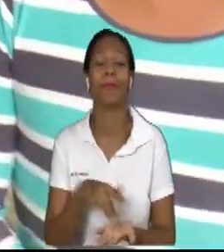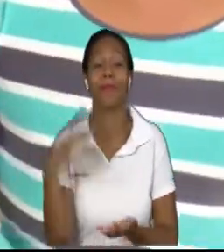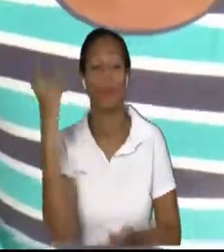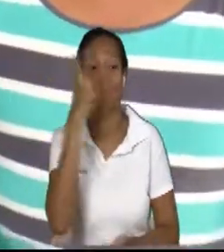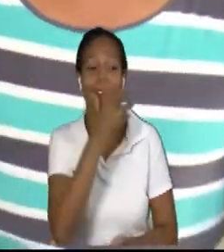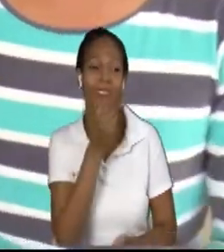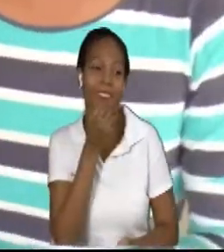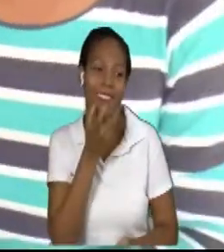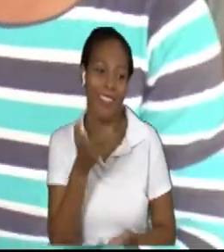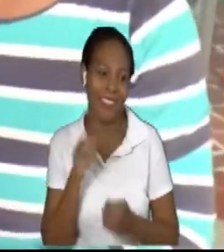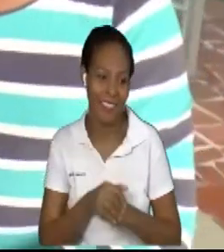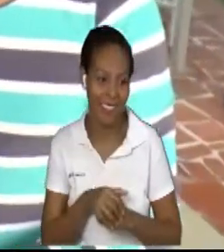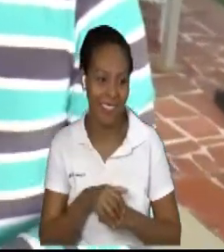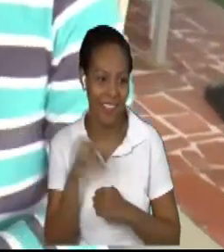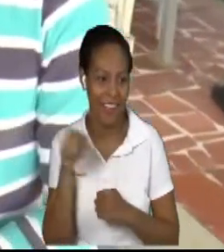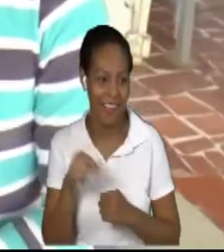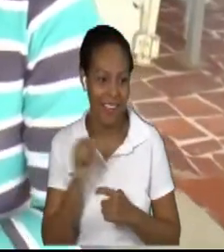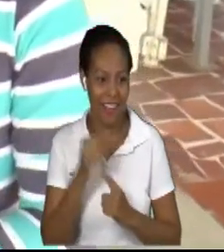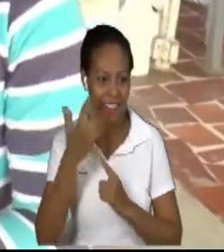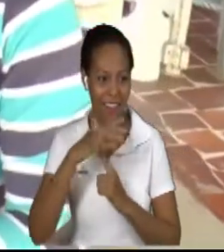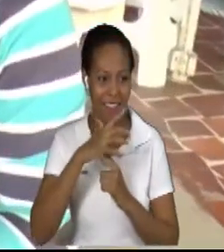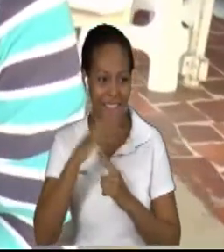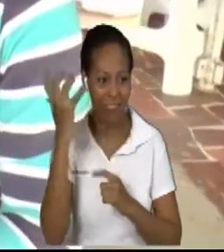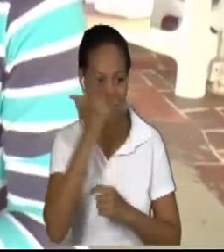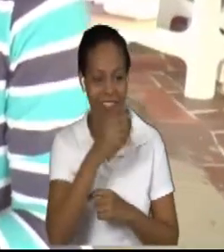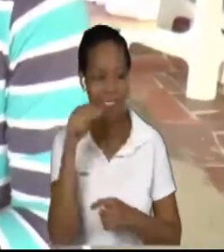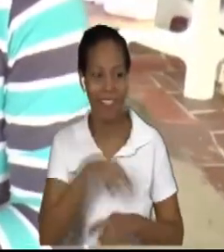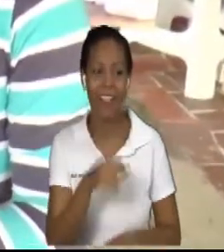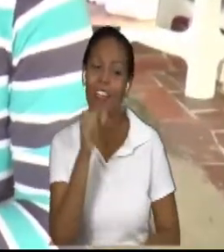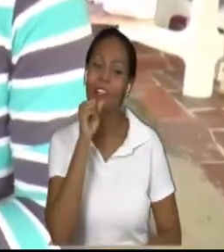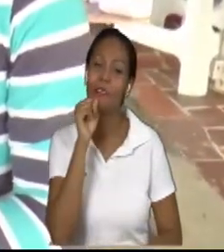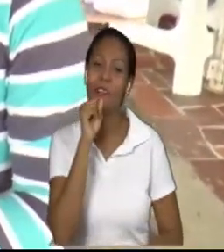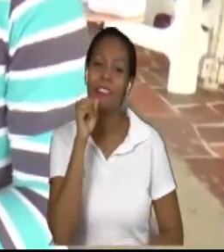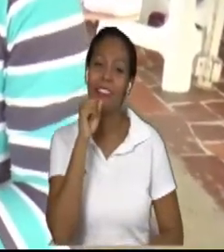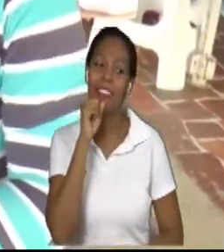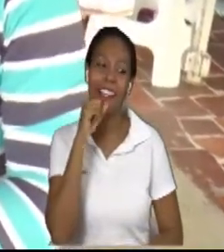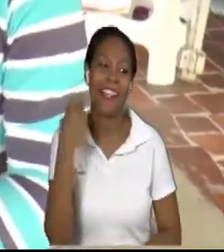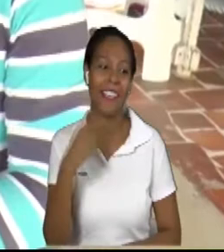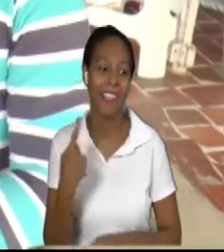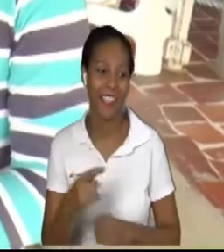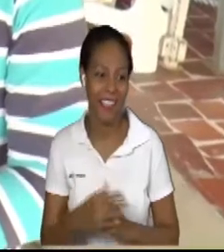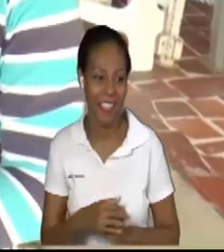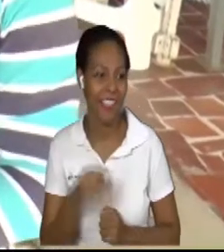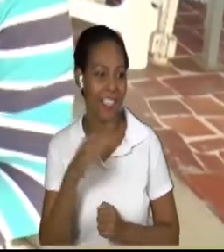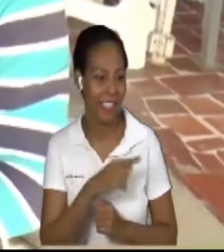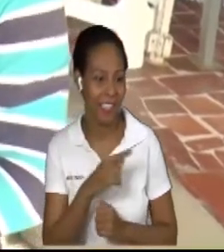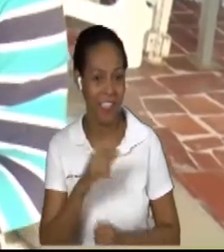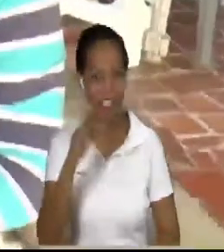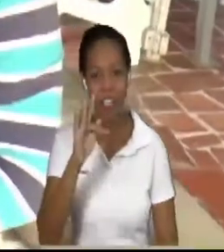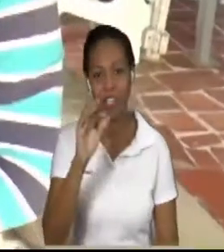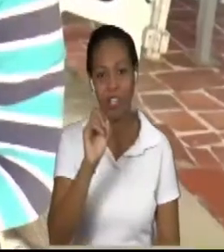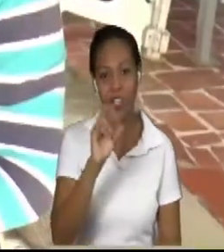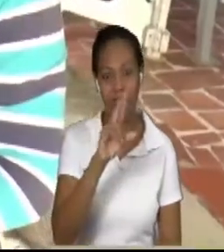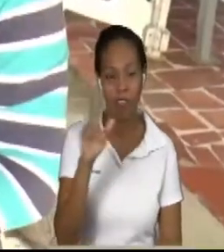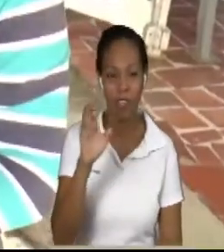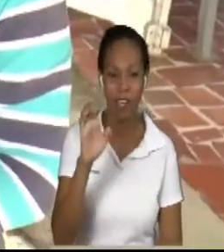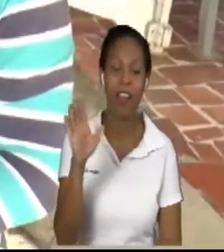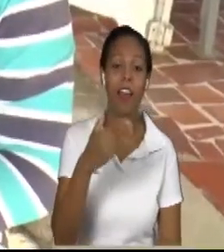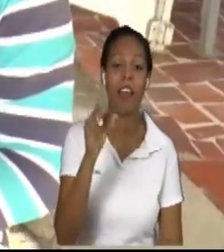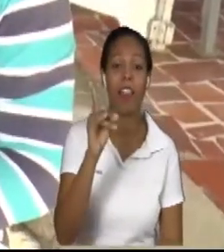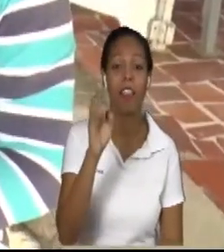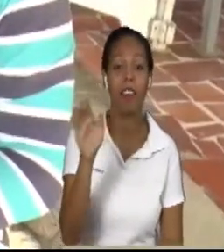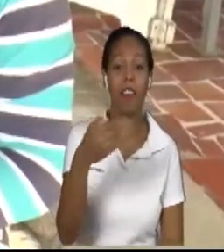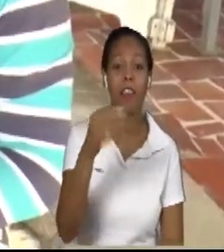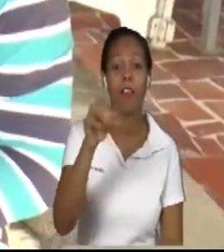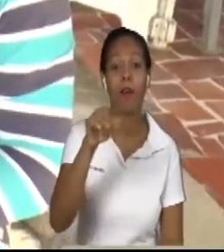mágicos de toda la feria aquí en Barranca Bermeja, y es precisamente el de la Torre de Mavit. Allí podemos encontrar cosas